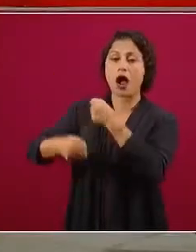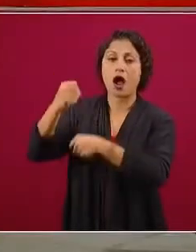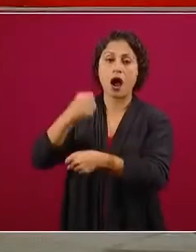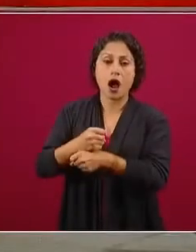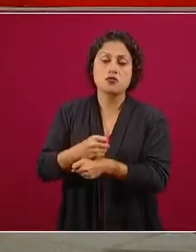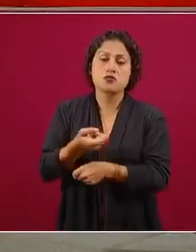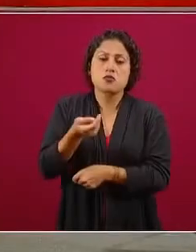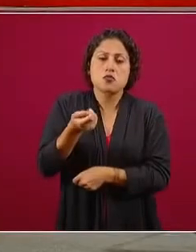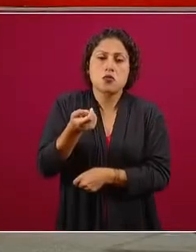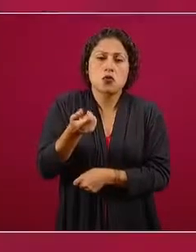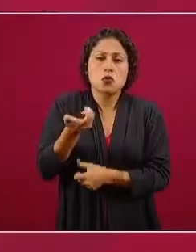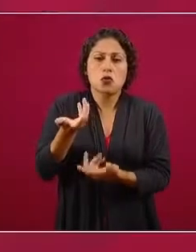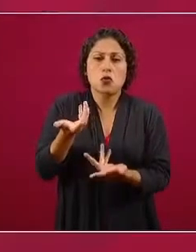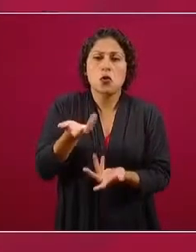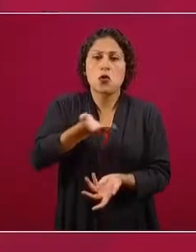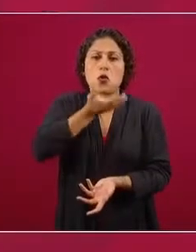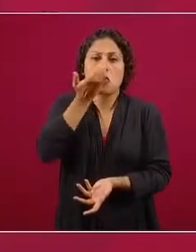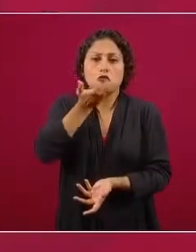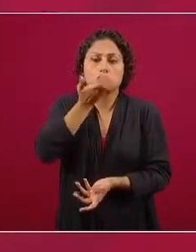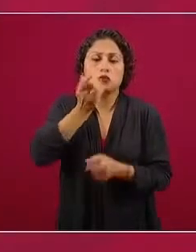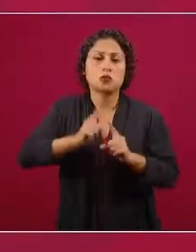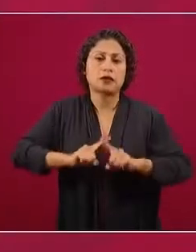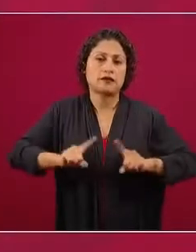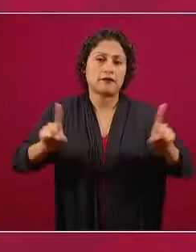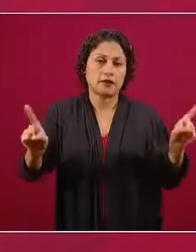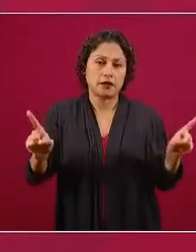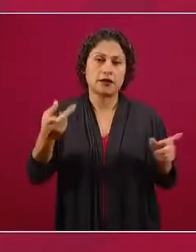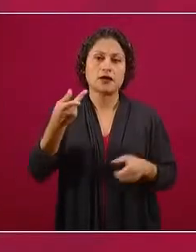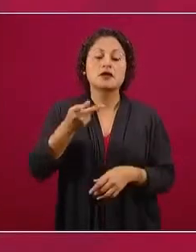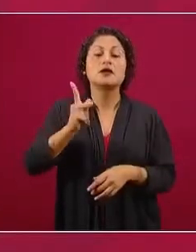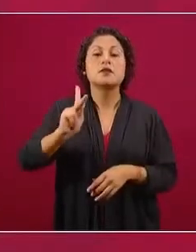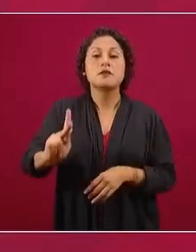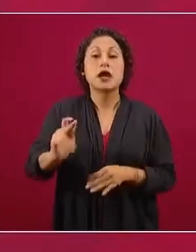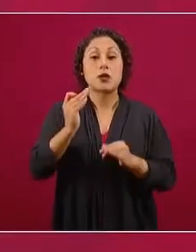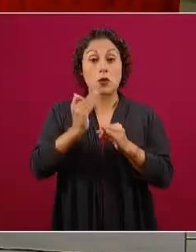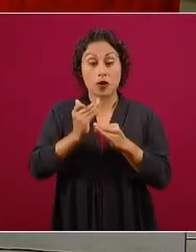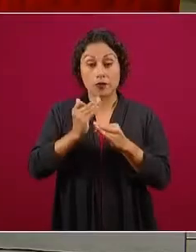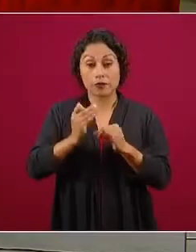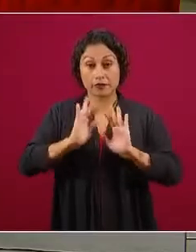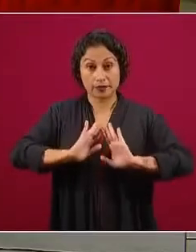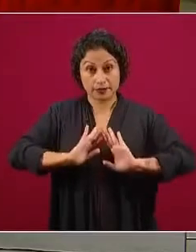tradicional, pero hemos hecho ya distintos